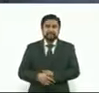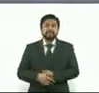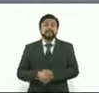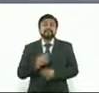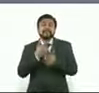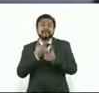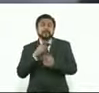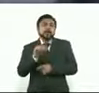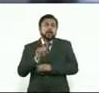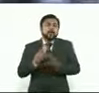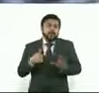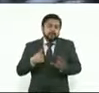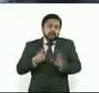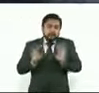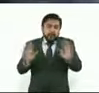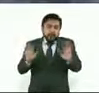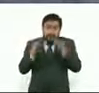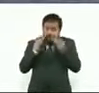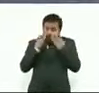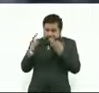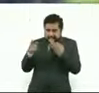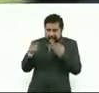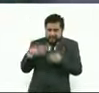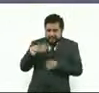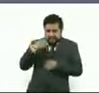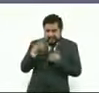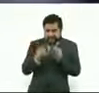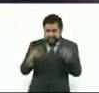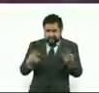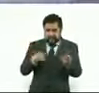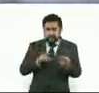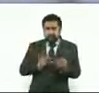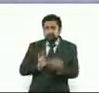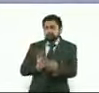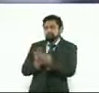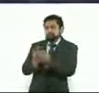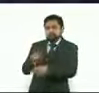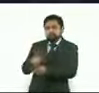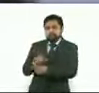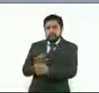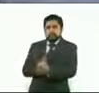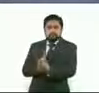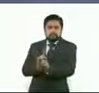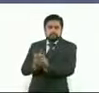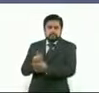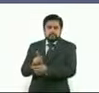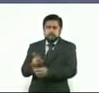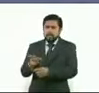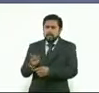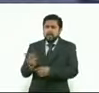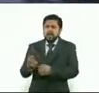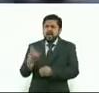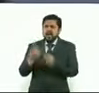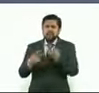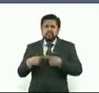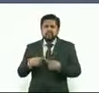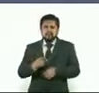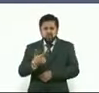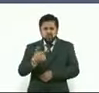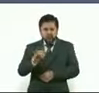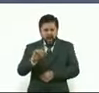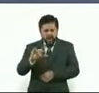Fíjate que no, pero sí fuimos testigos de una situación bien interesante. Le comentamos a la gente que no es de acá, que no sabe lo que es una guajolota, es un bolillo